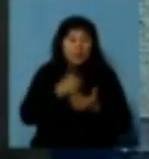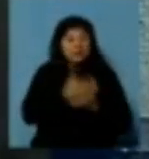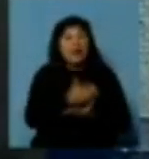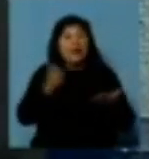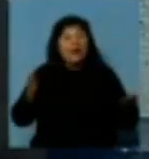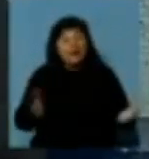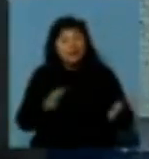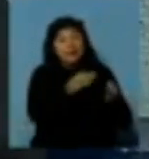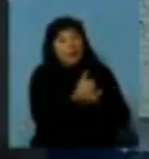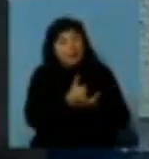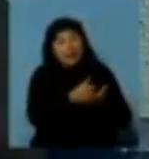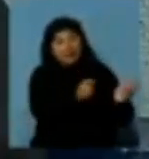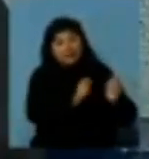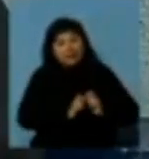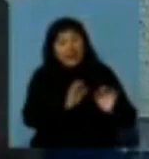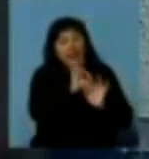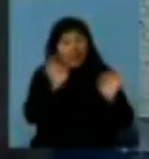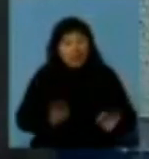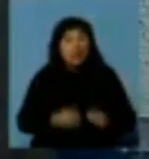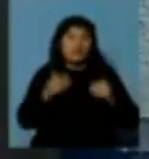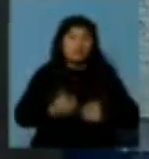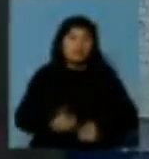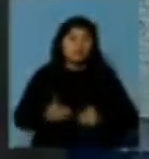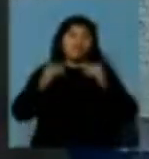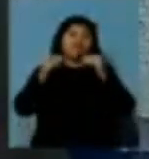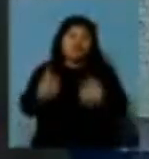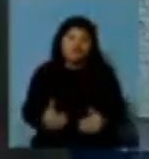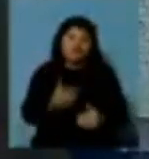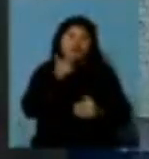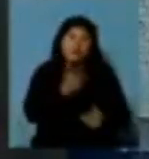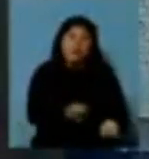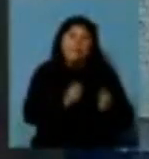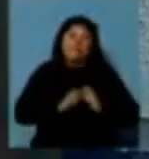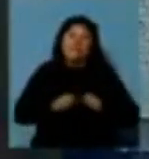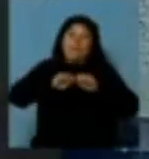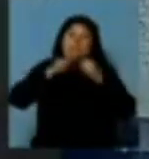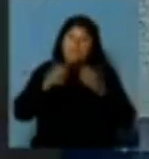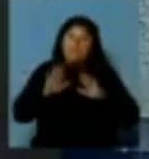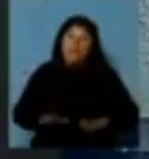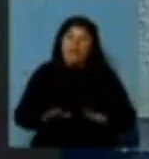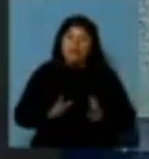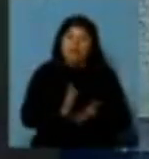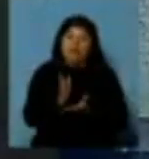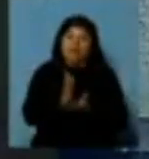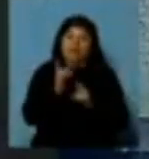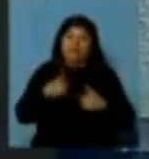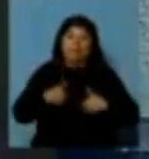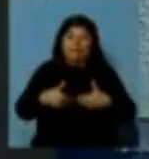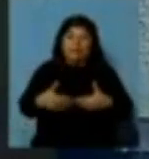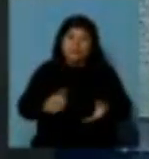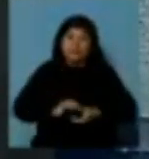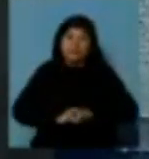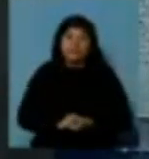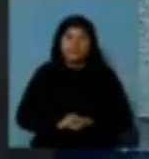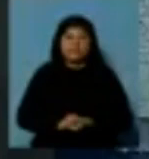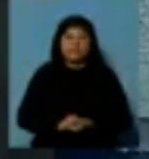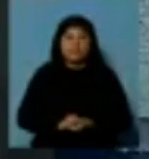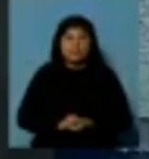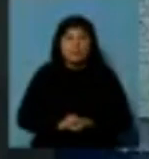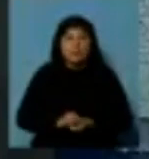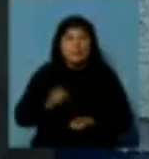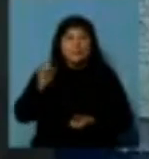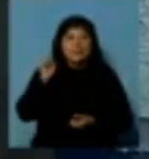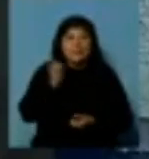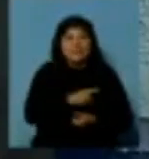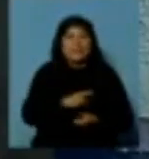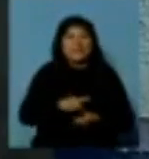que correspondan al pago de nuestro sueldo y aguinaldo. Con este panorama, ustedes avisoran que no va a ser una respuesta de la